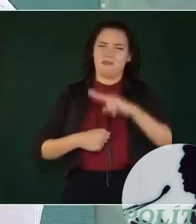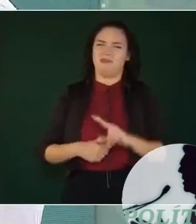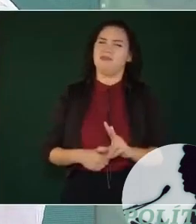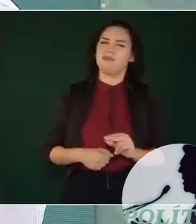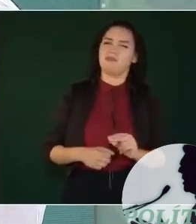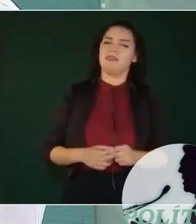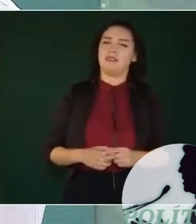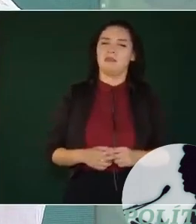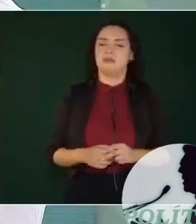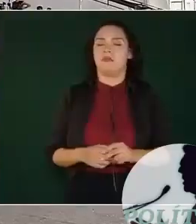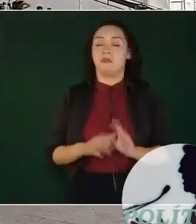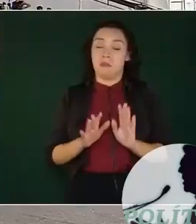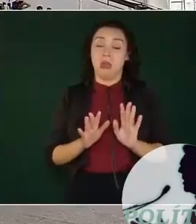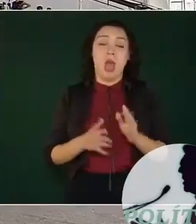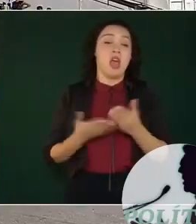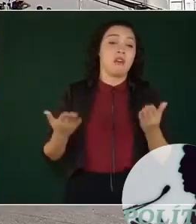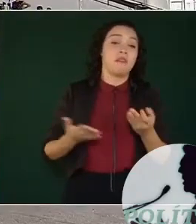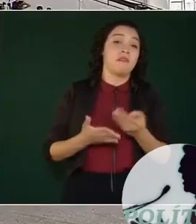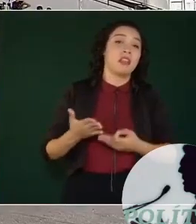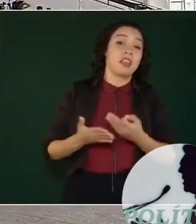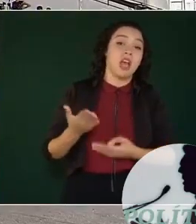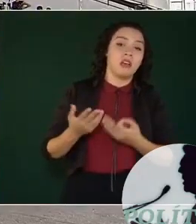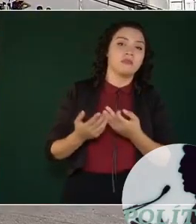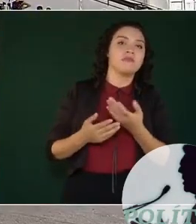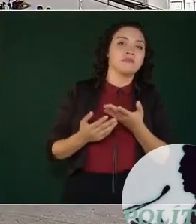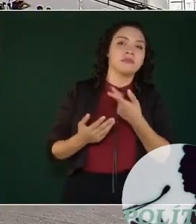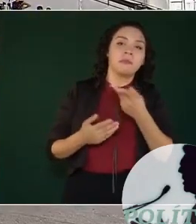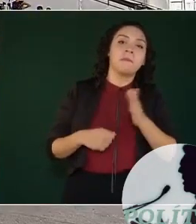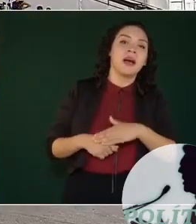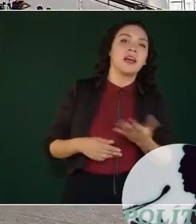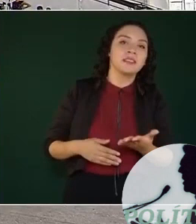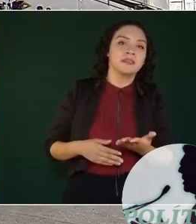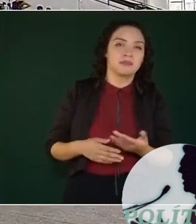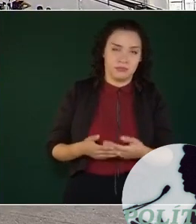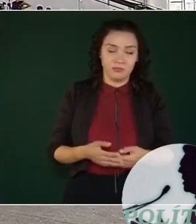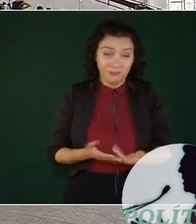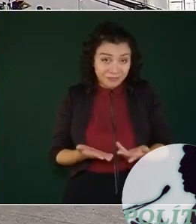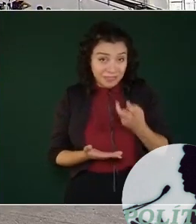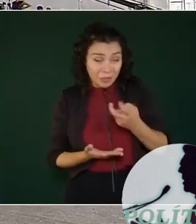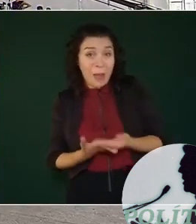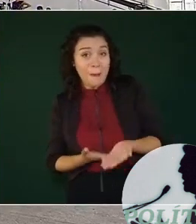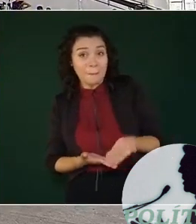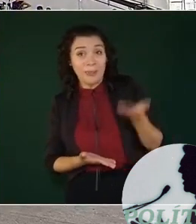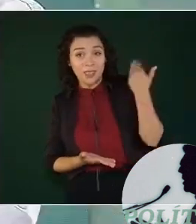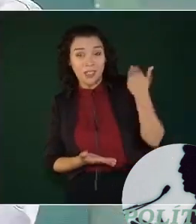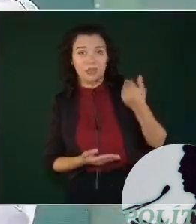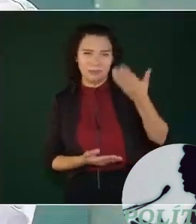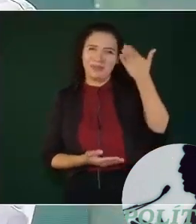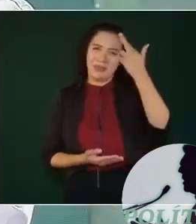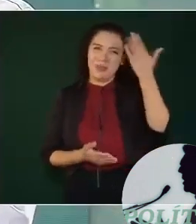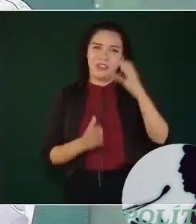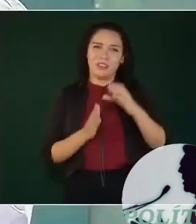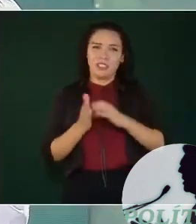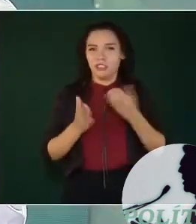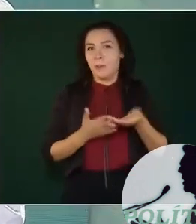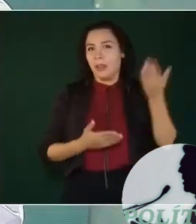dijeron cuando de manera ilegal, porque la Constitución no